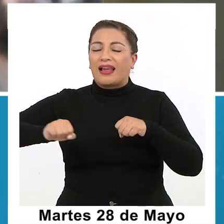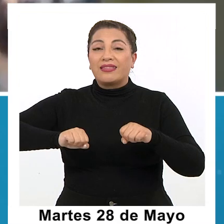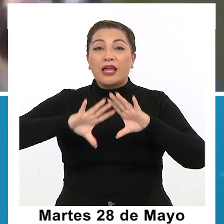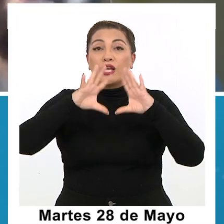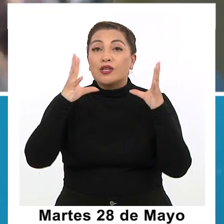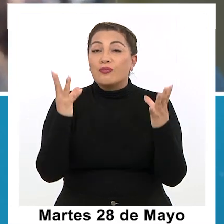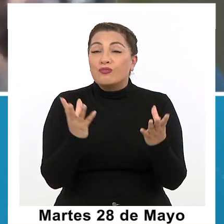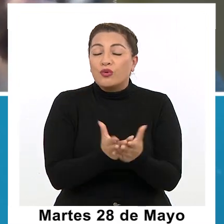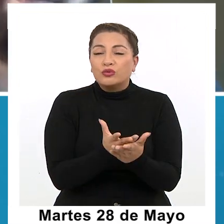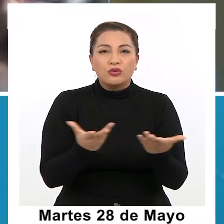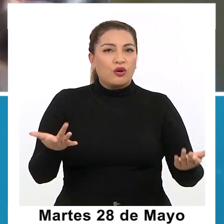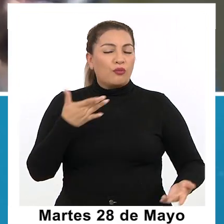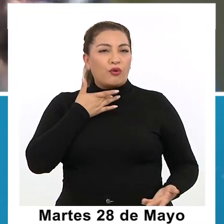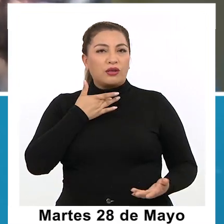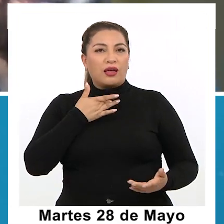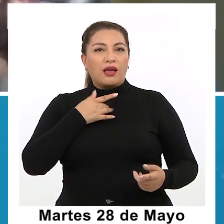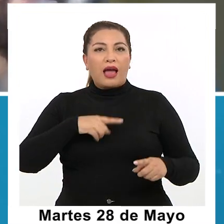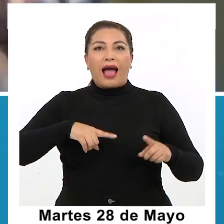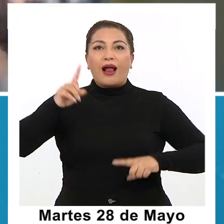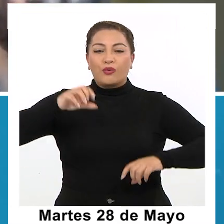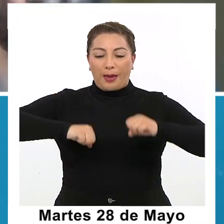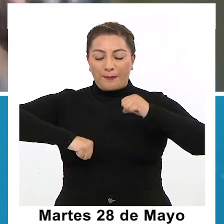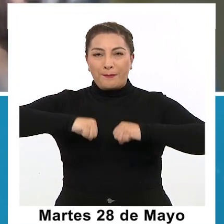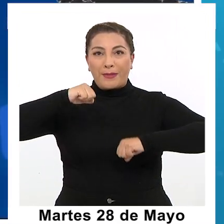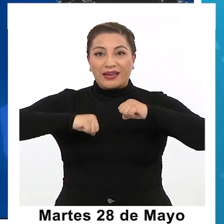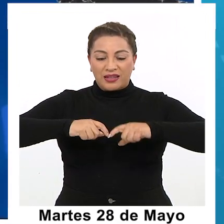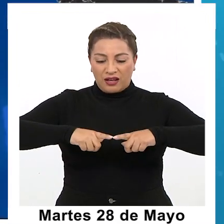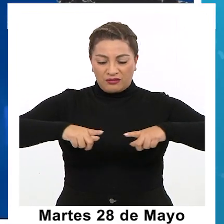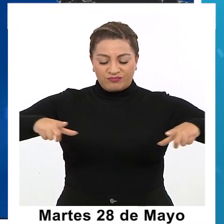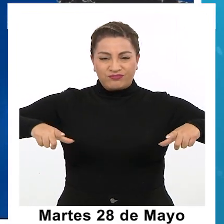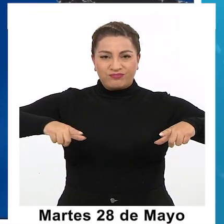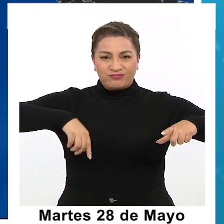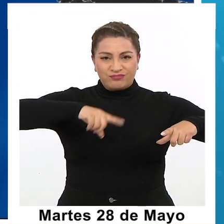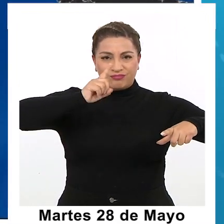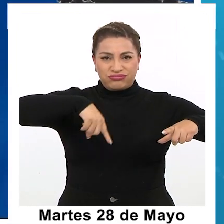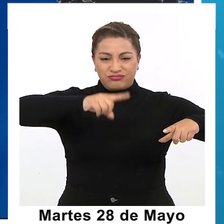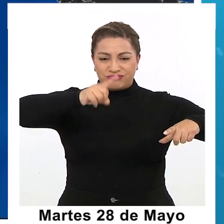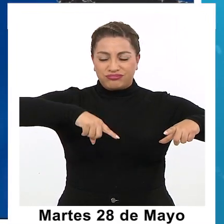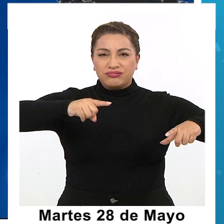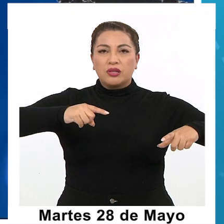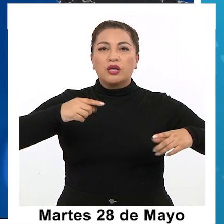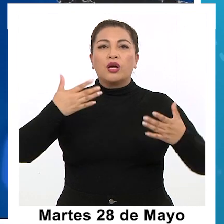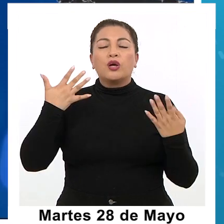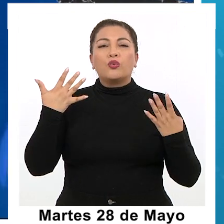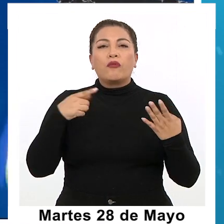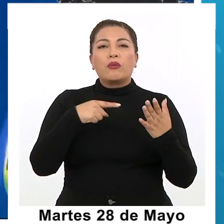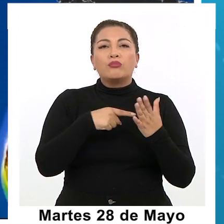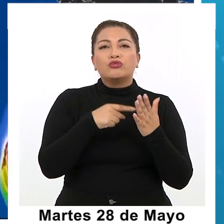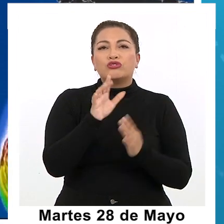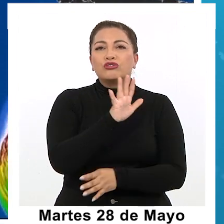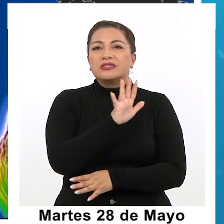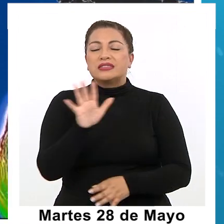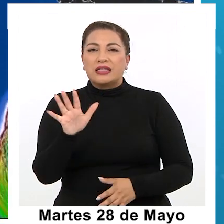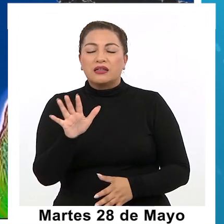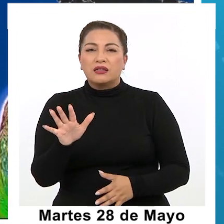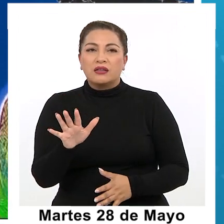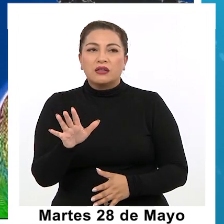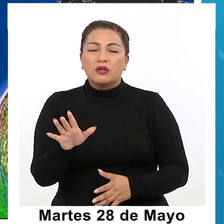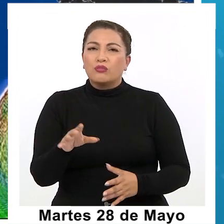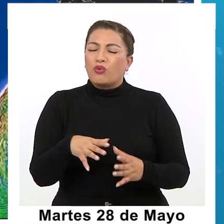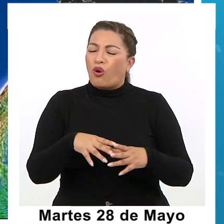mundo, medido por los instrumentos disponibles a la fecha, que es un terremoto de 9,5, o sea, tremendo, y tuvo unos